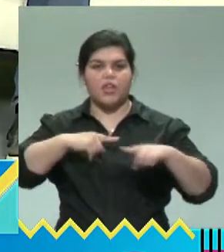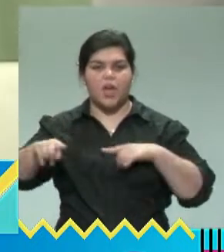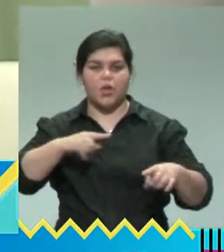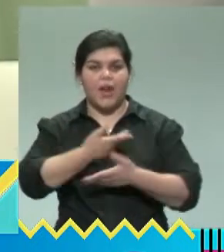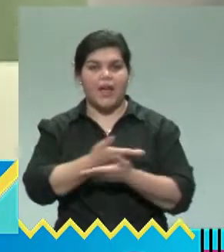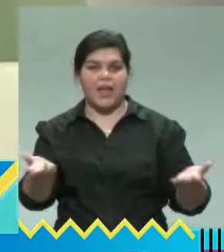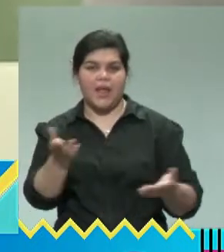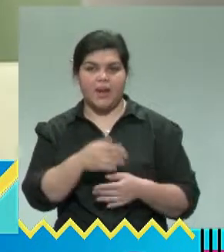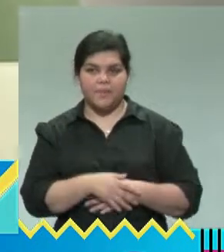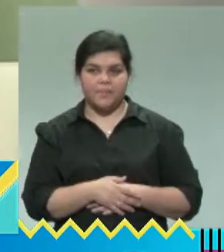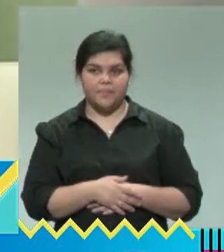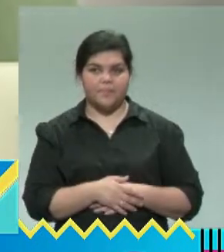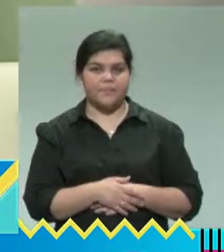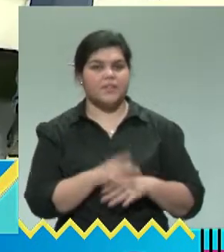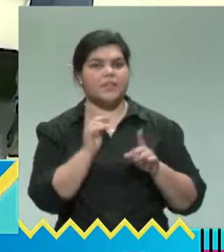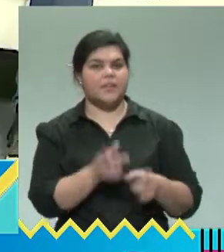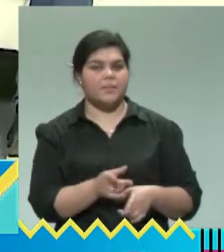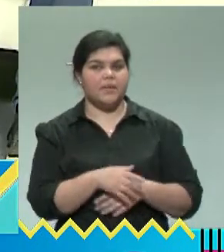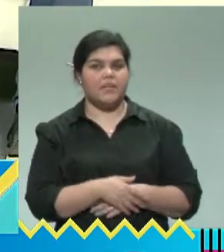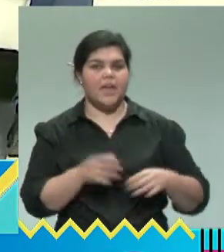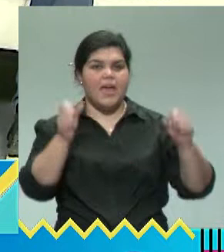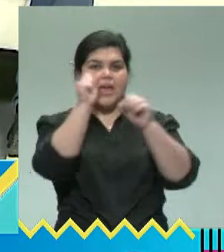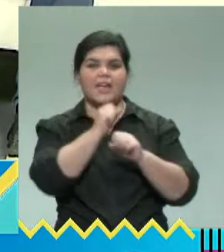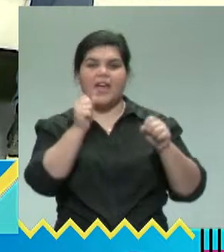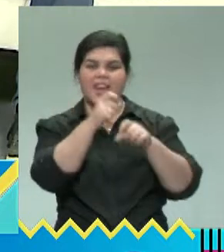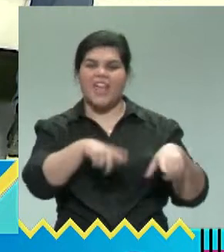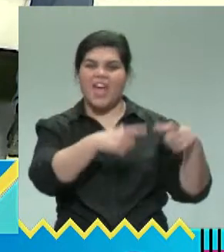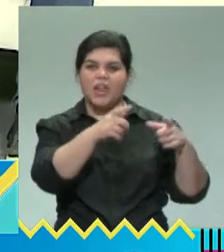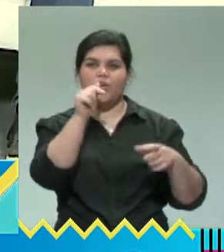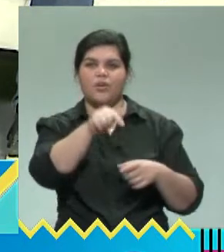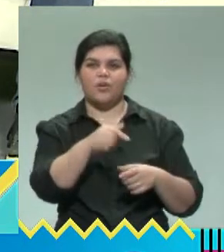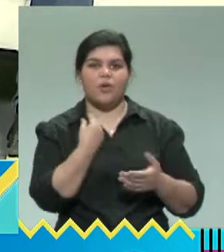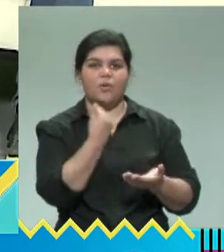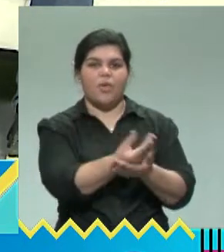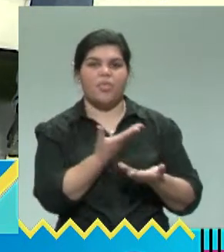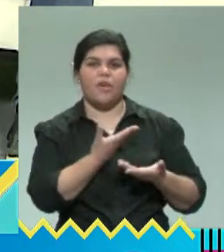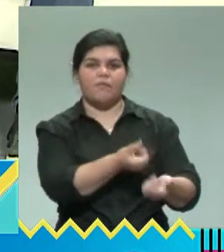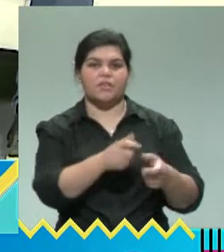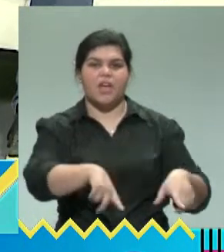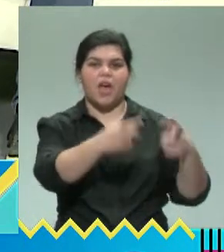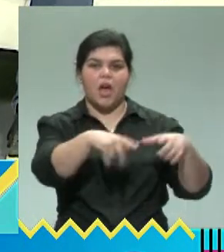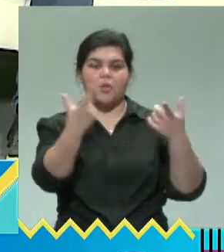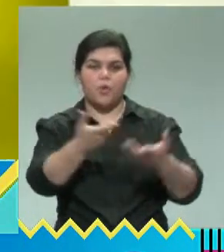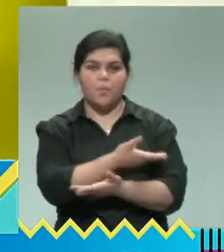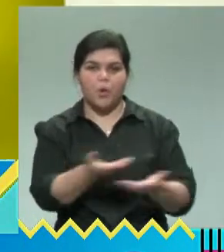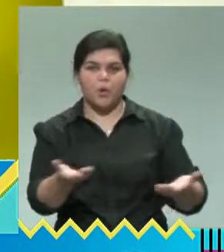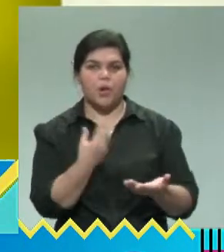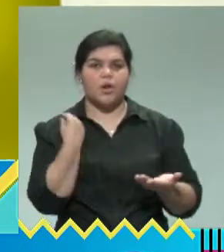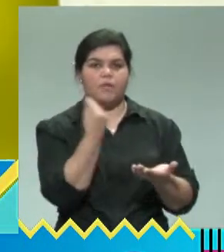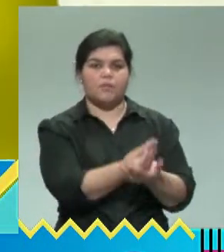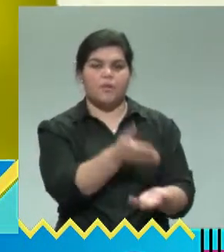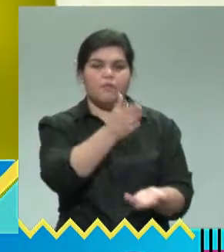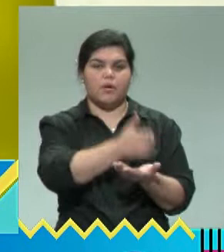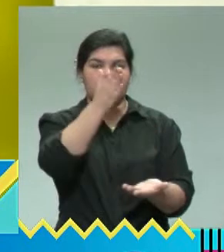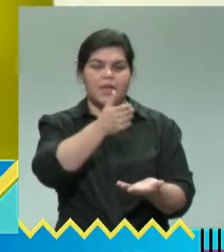presente. Gracias. Y tenemos al ingeniero agrónomo, presidente del Consejo Provincial de Defensa del Arbolado Público, en representación de la Facultad de